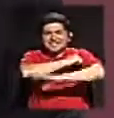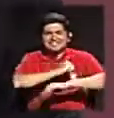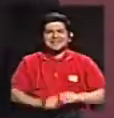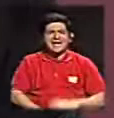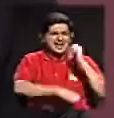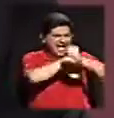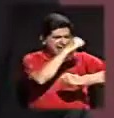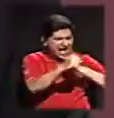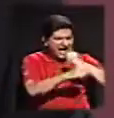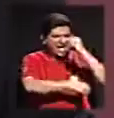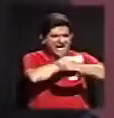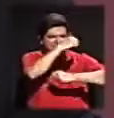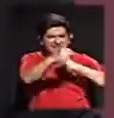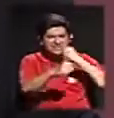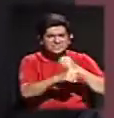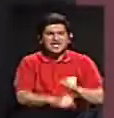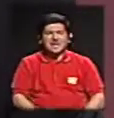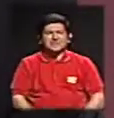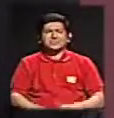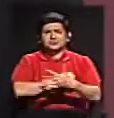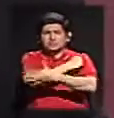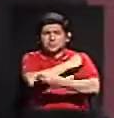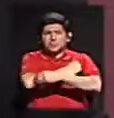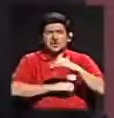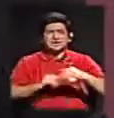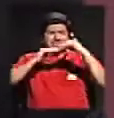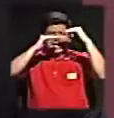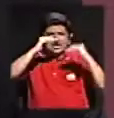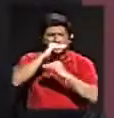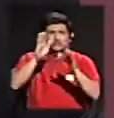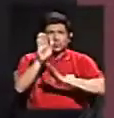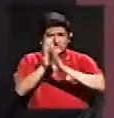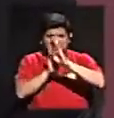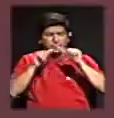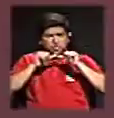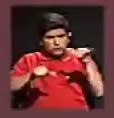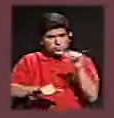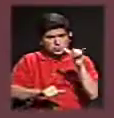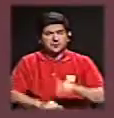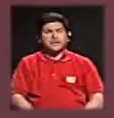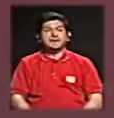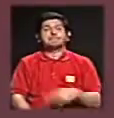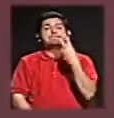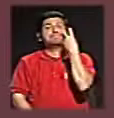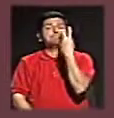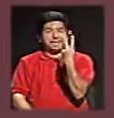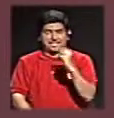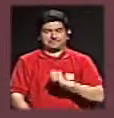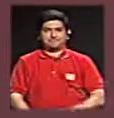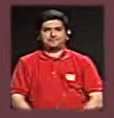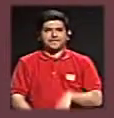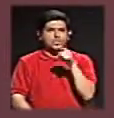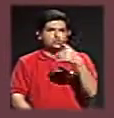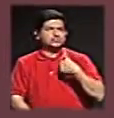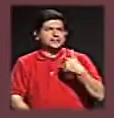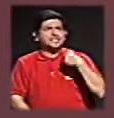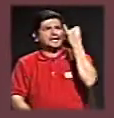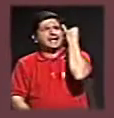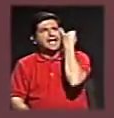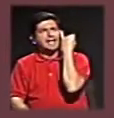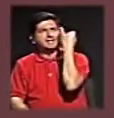más de pobreza y subdesarrollo, si nos mantenemos en esa dirección. Bueno, mire, para que usted tenga una